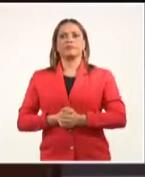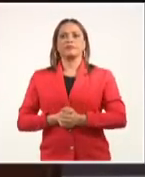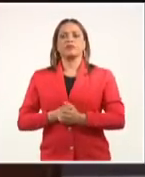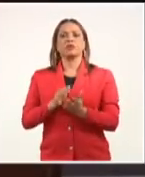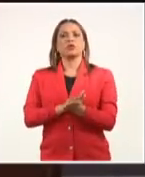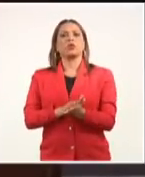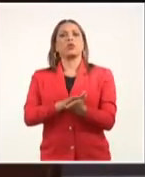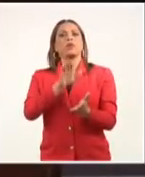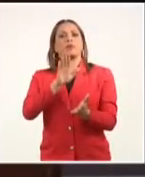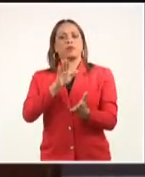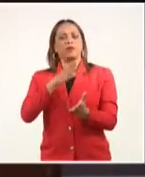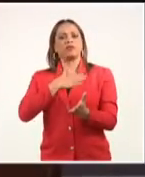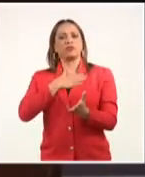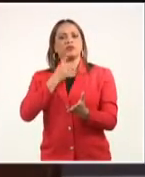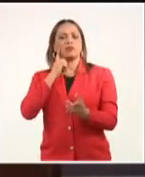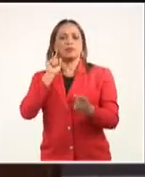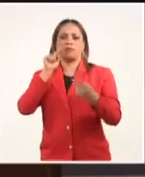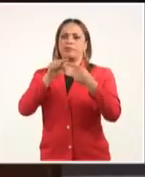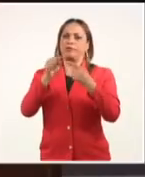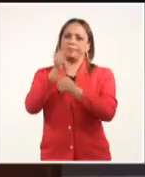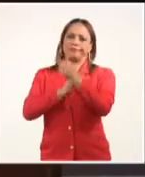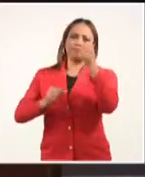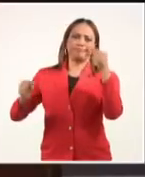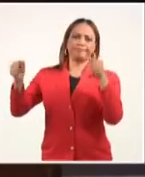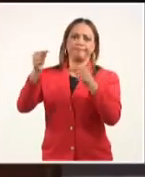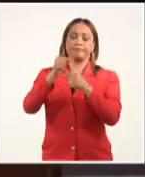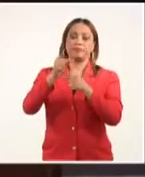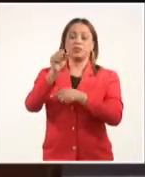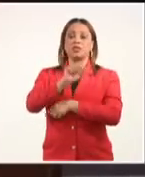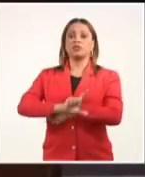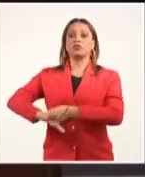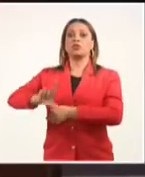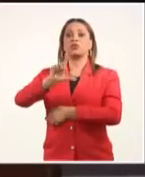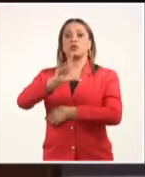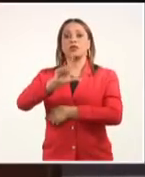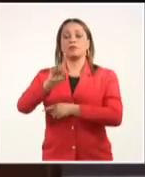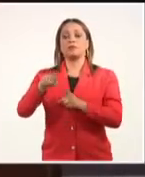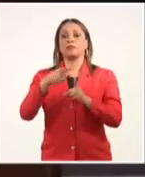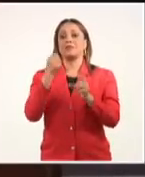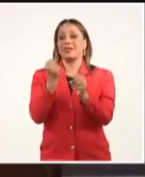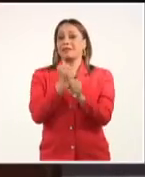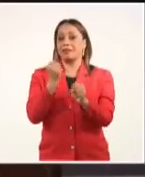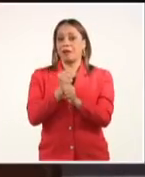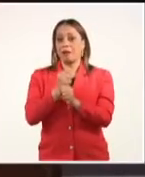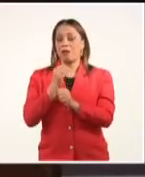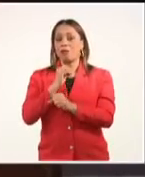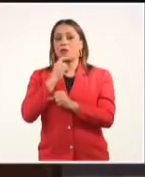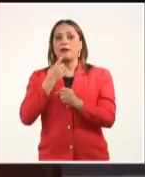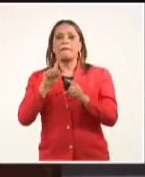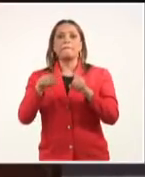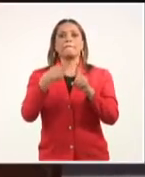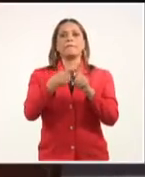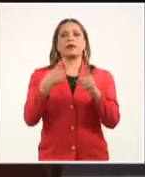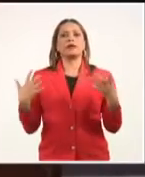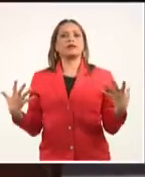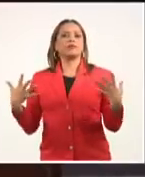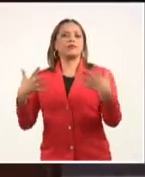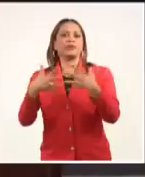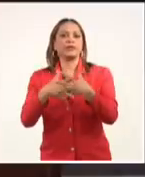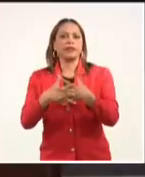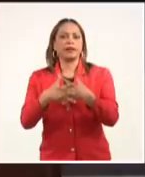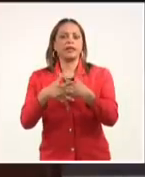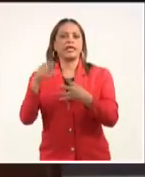la clave. En el socialismo y su obra, en la unidad y la